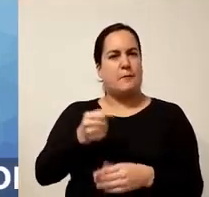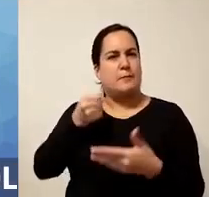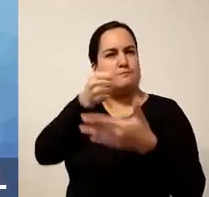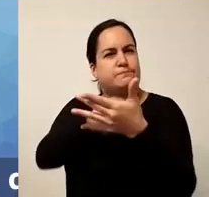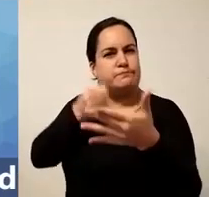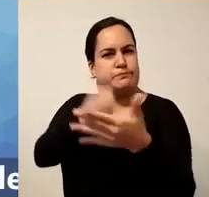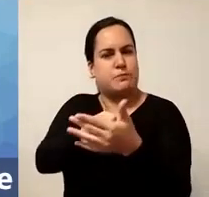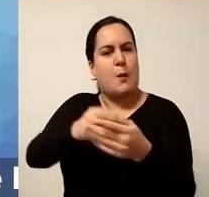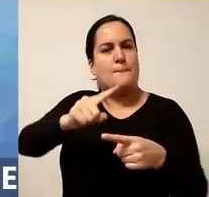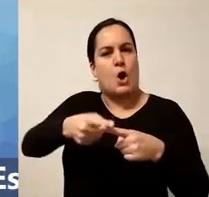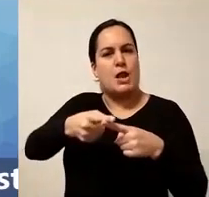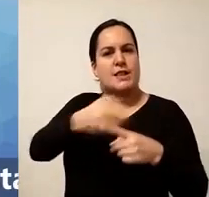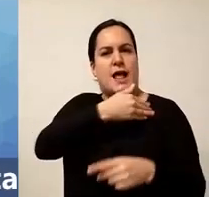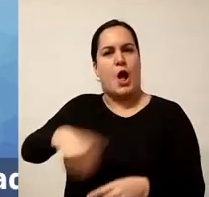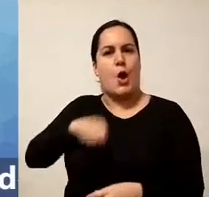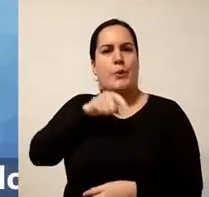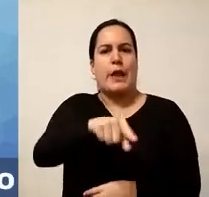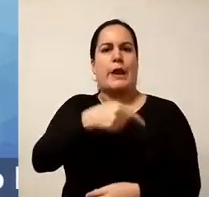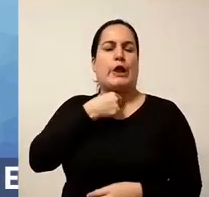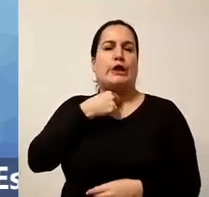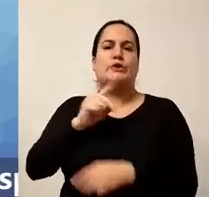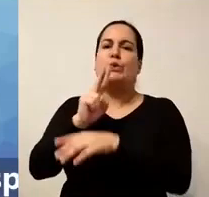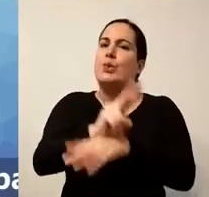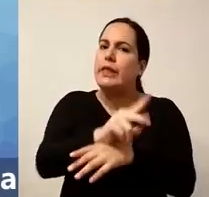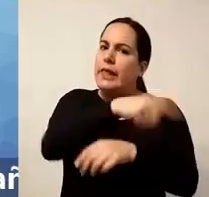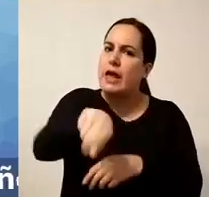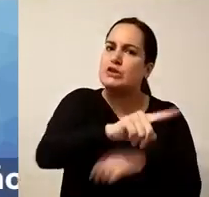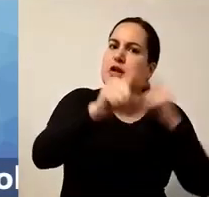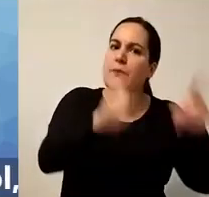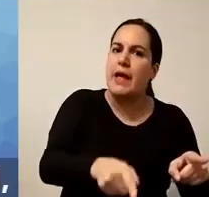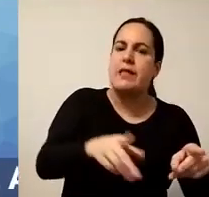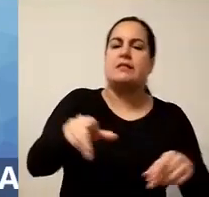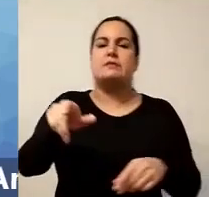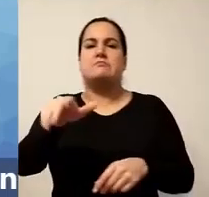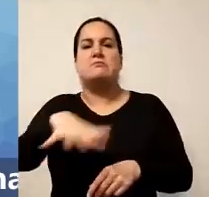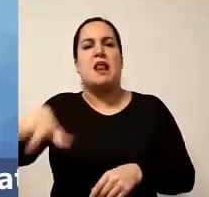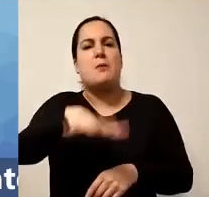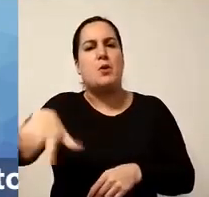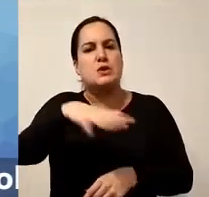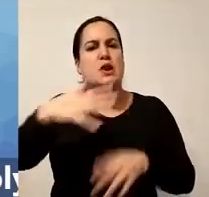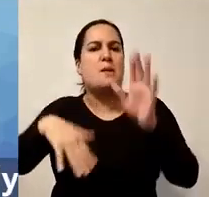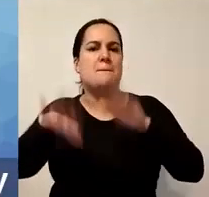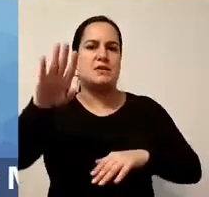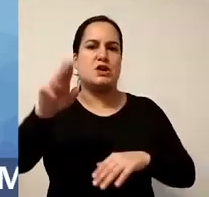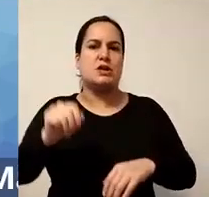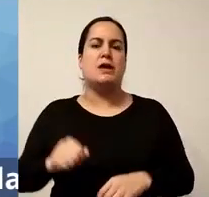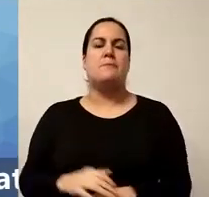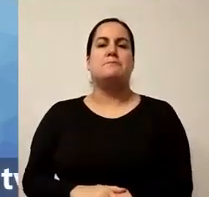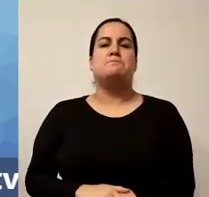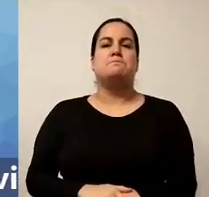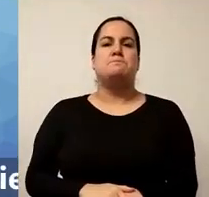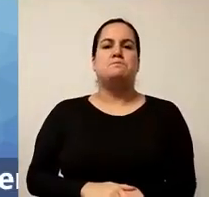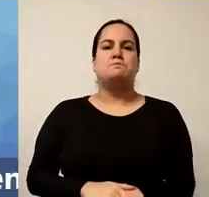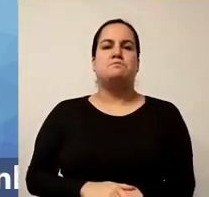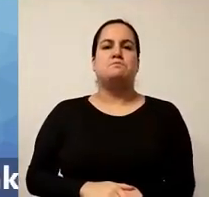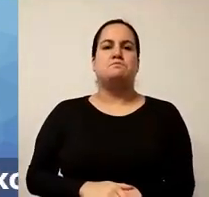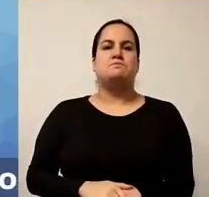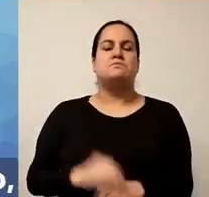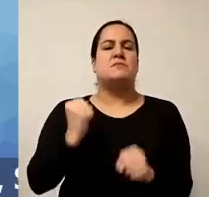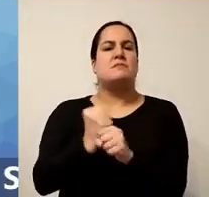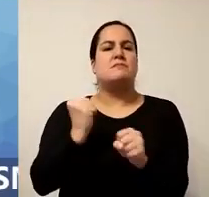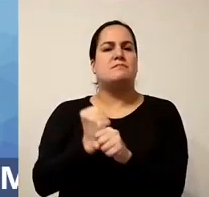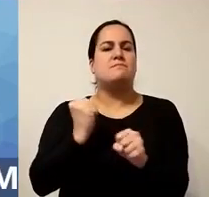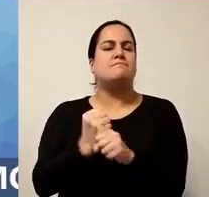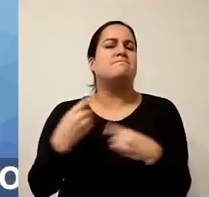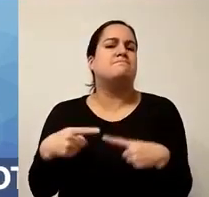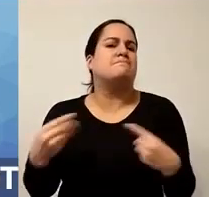trabajadoras los trabajadores para la juventud y para las mayorías populares un programa integral que defiende la